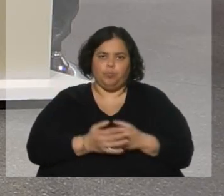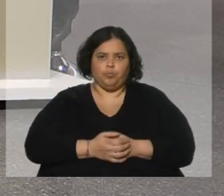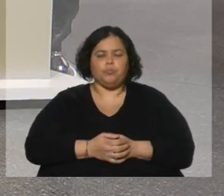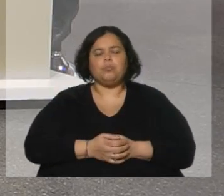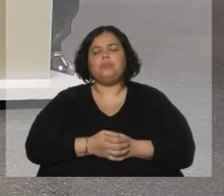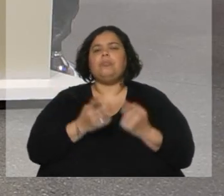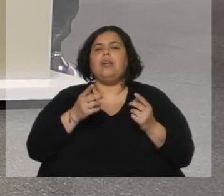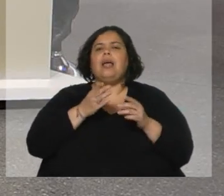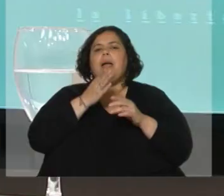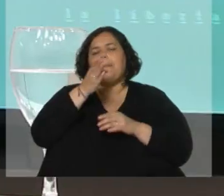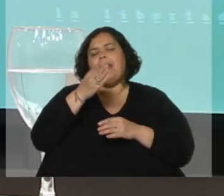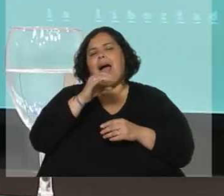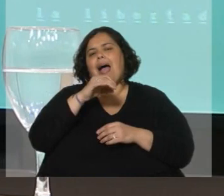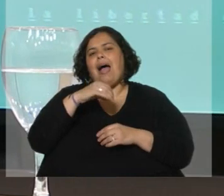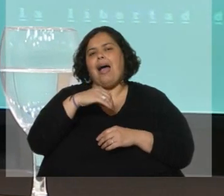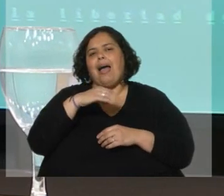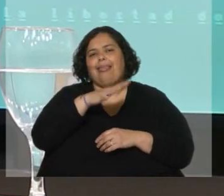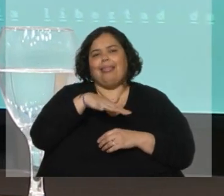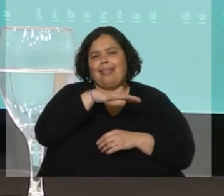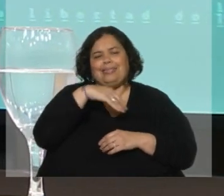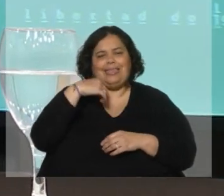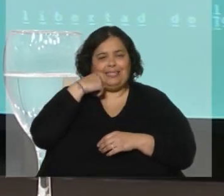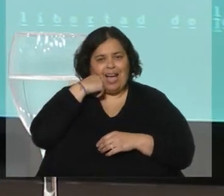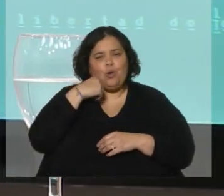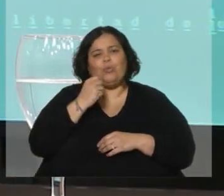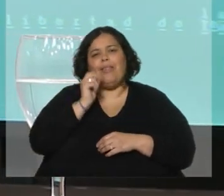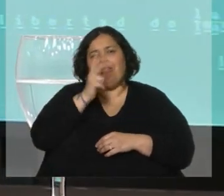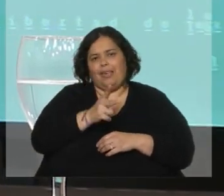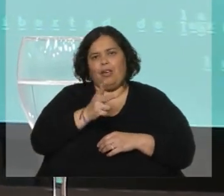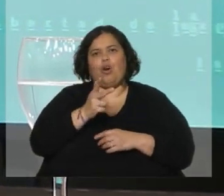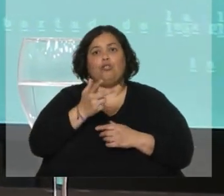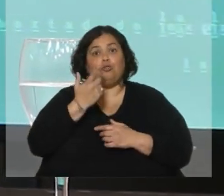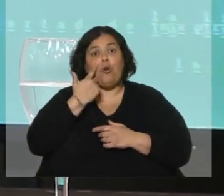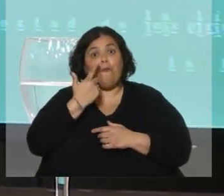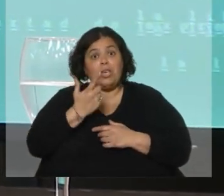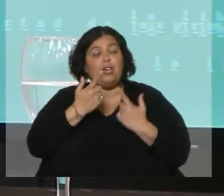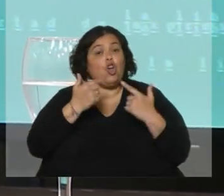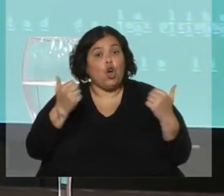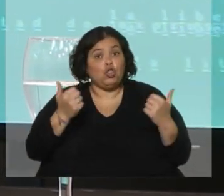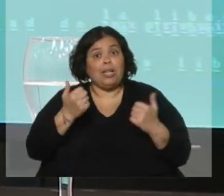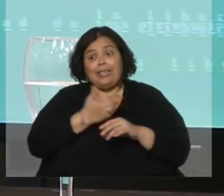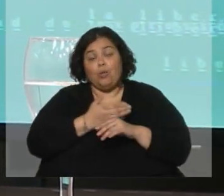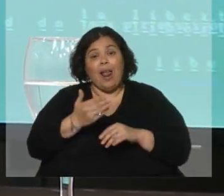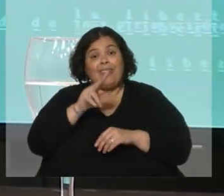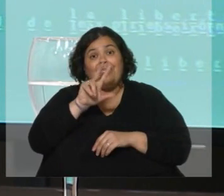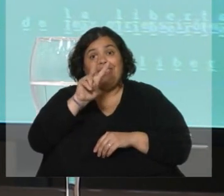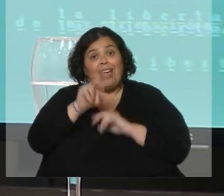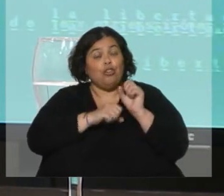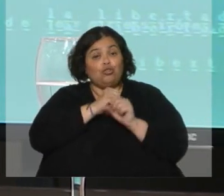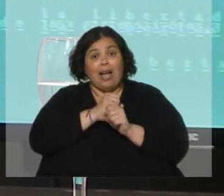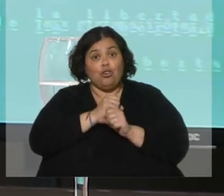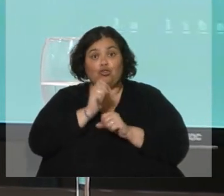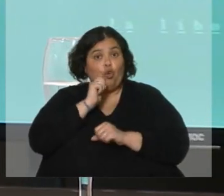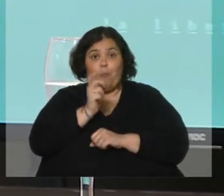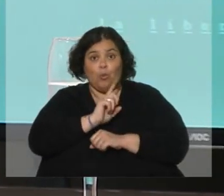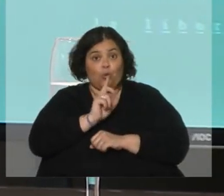susurrostesiano Usted dijo en una entrevista con azul FM dijo vi cosas que en 32 años no había visto y no me gustaron esas